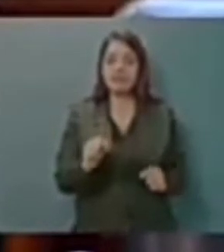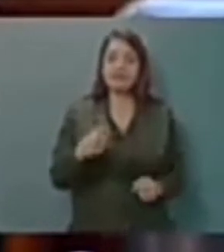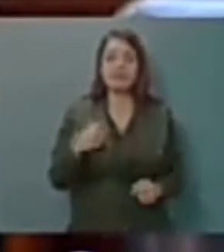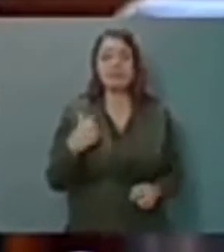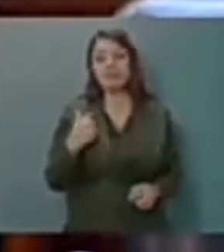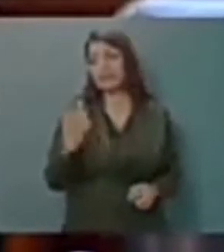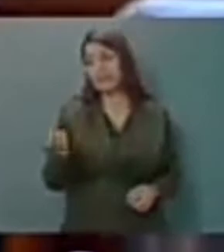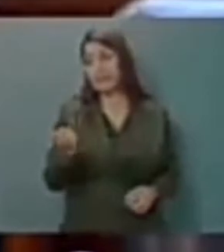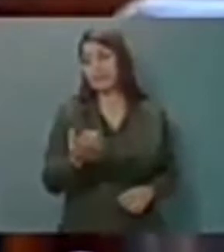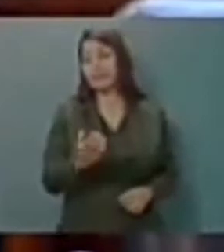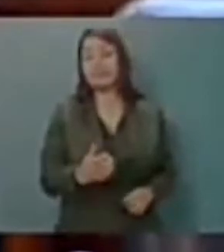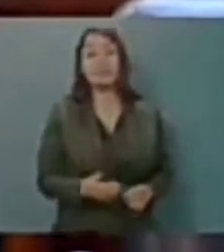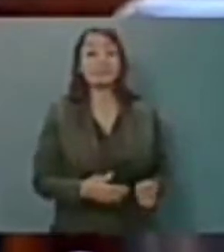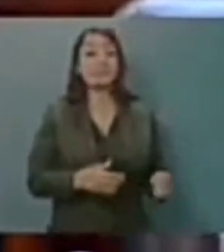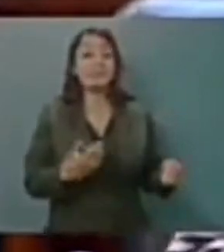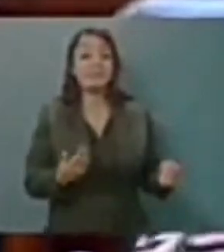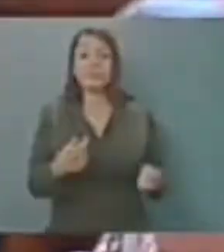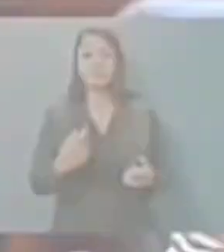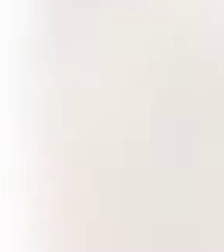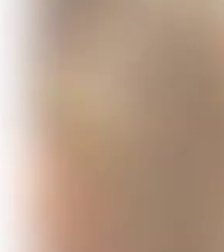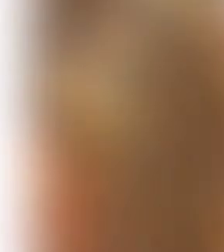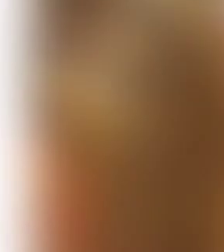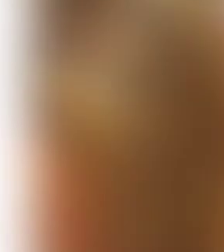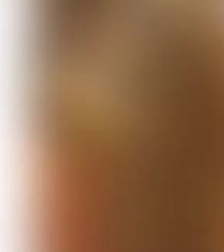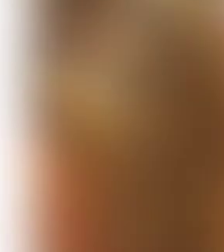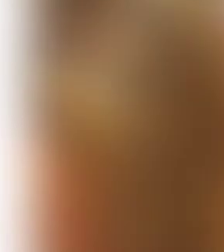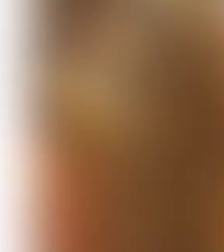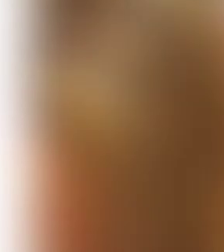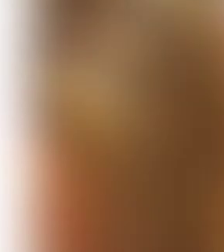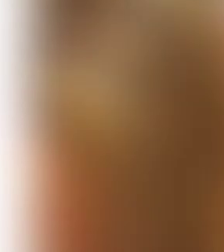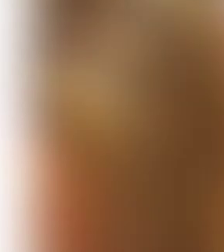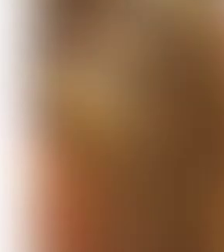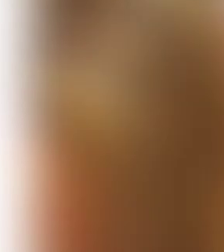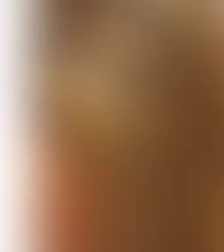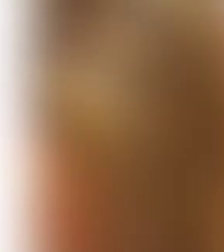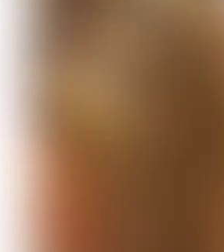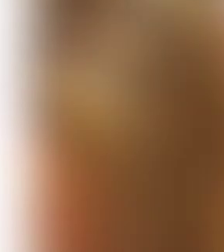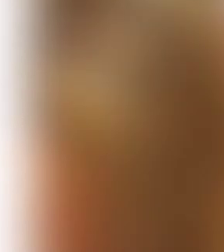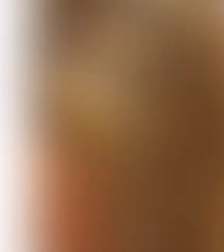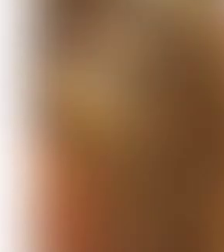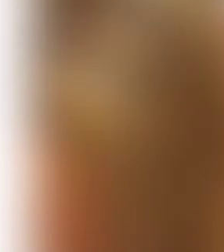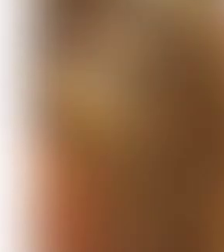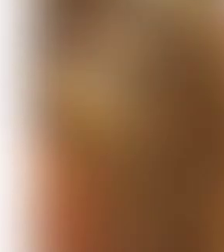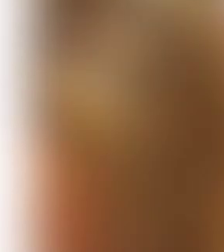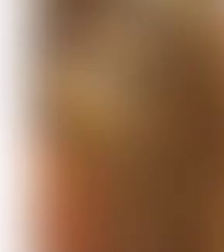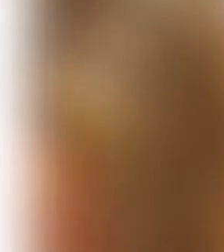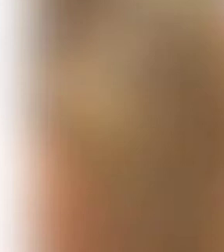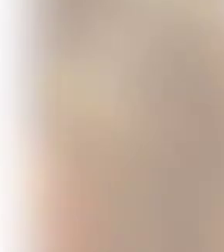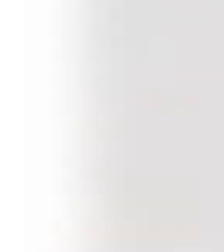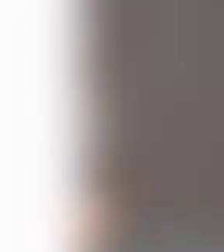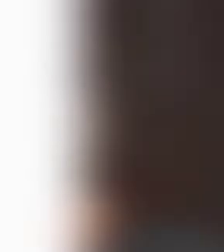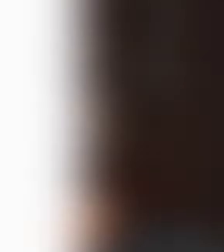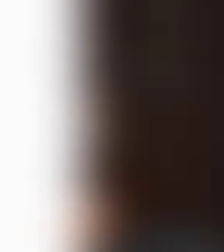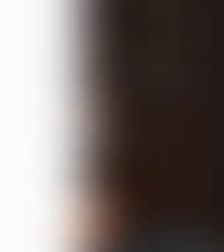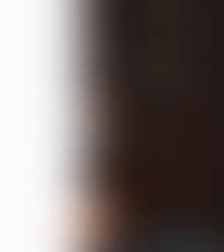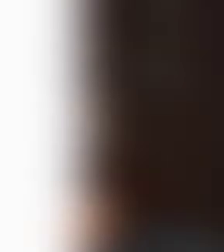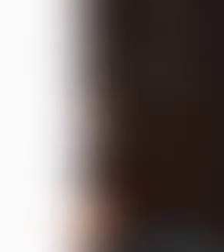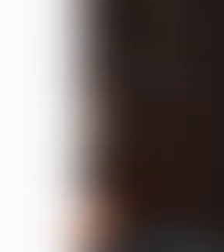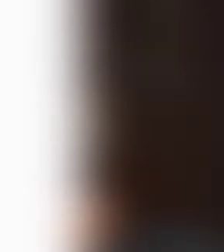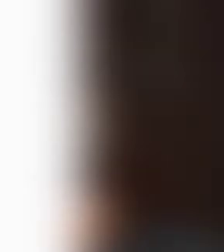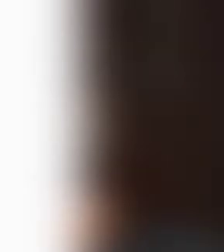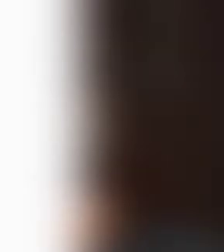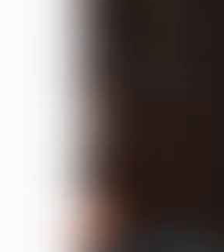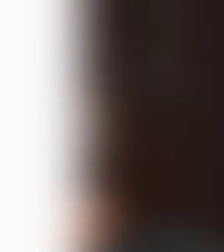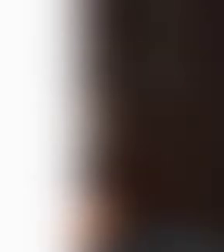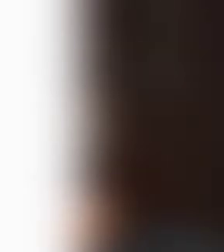ha tomado en cuenta que pesan sobre ella fuertes críticas de que no se ha presentado a trabajar